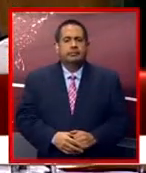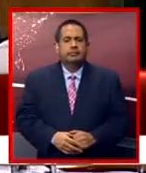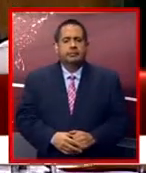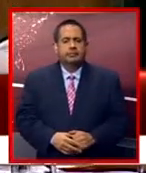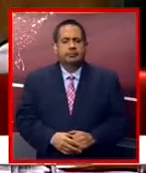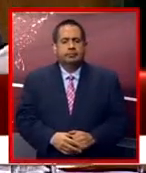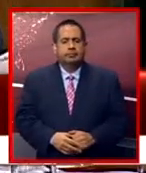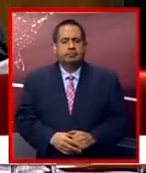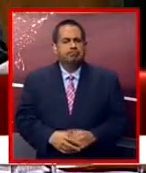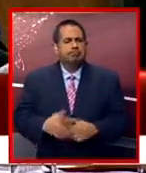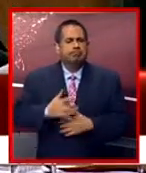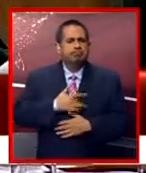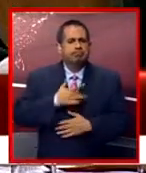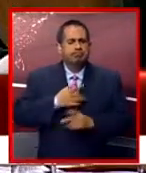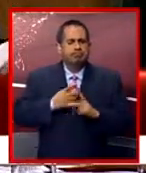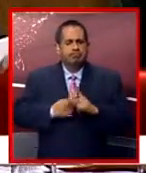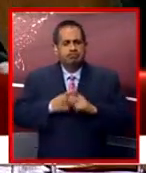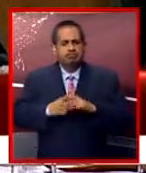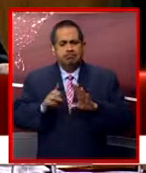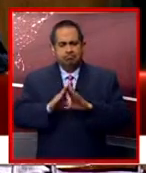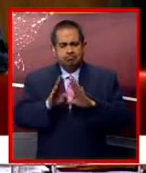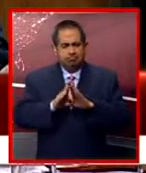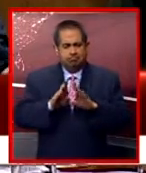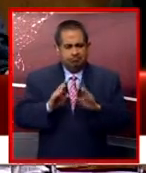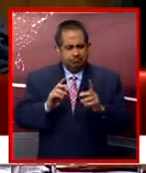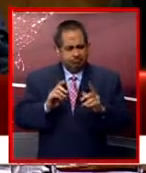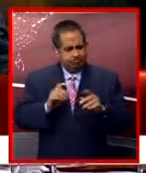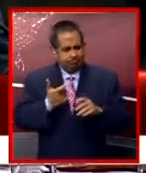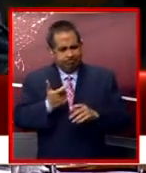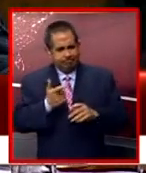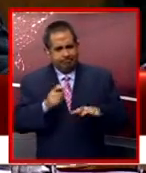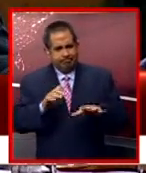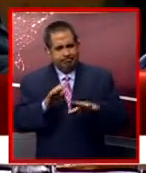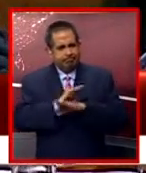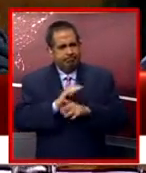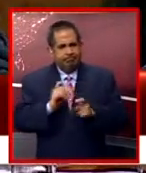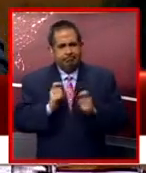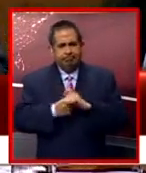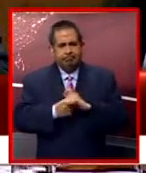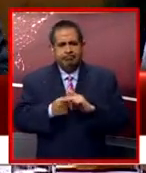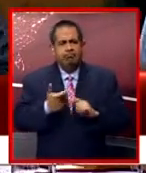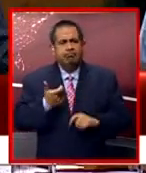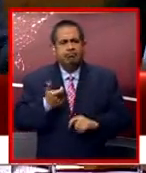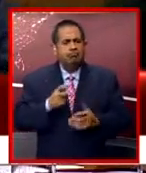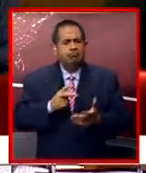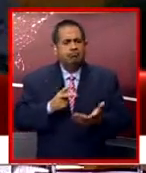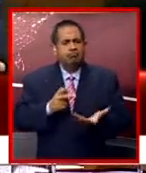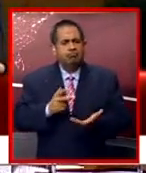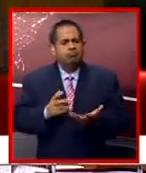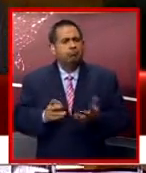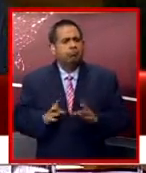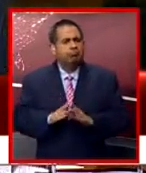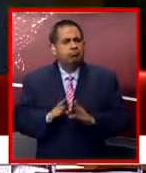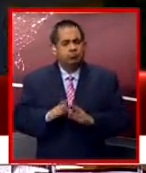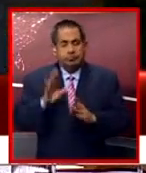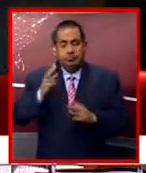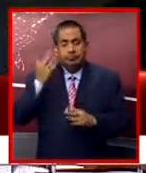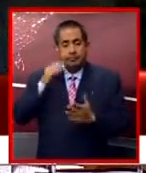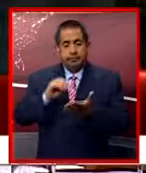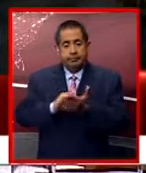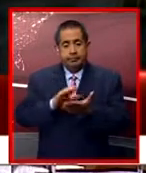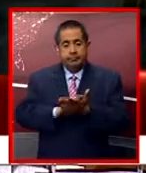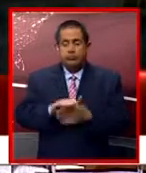La estimación del tipo de cambio que ya se establecería